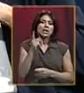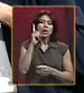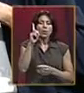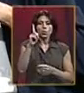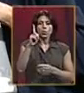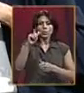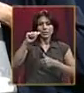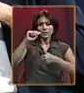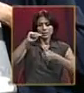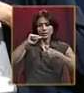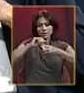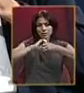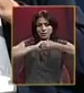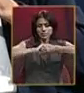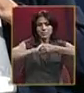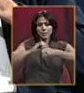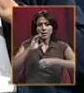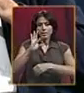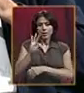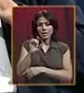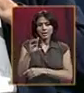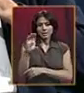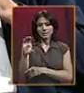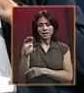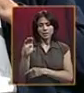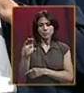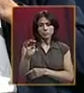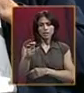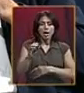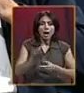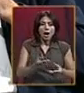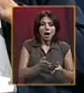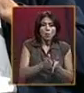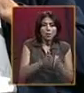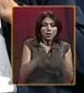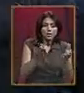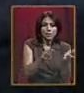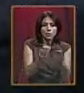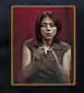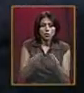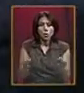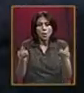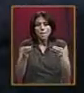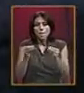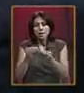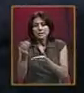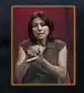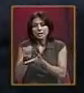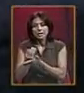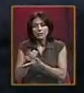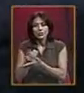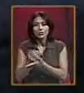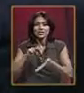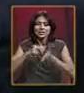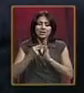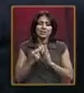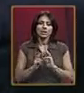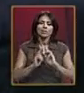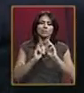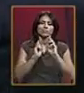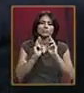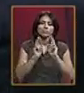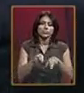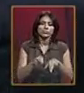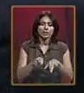comercio, en la medida que dinamice la producción y aumente los ingresos, le da al Estado y a la sociedad más recursos para emprender esas políticas públicas.